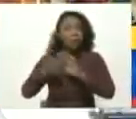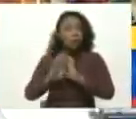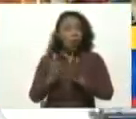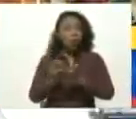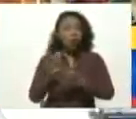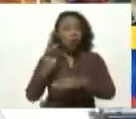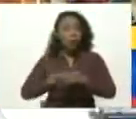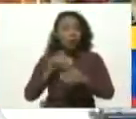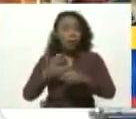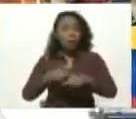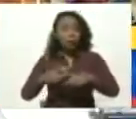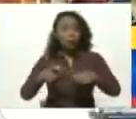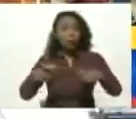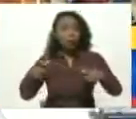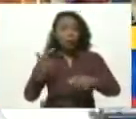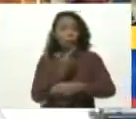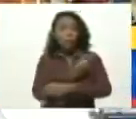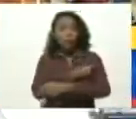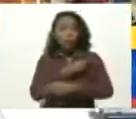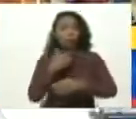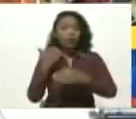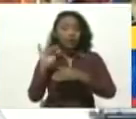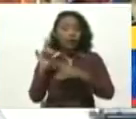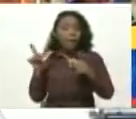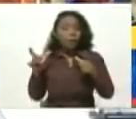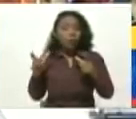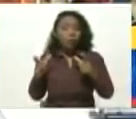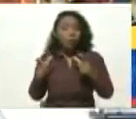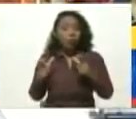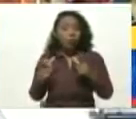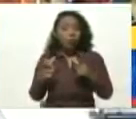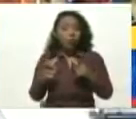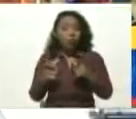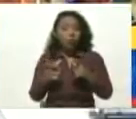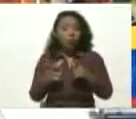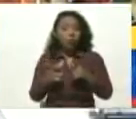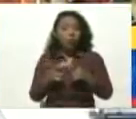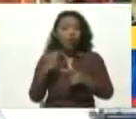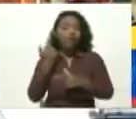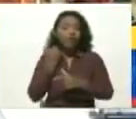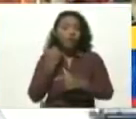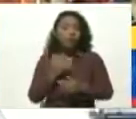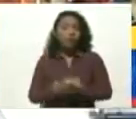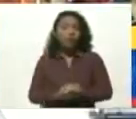medida que aumenta la vacunación se deben ir reduciendo los casos de la enfermedad.